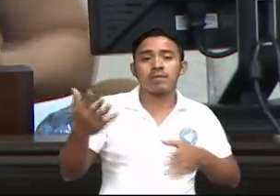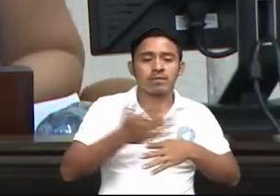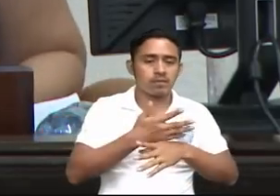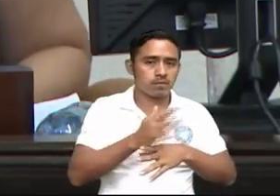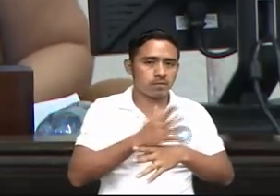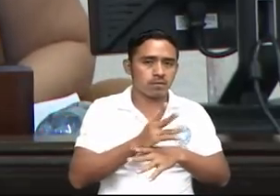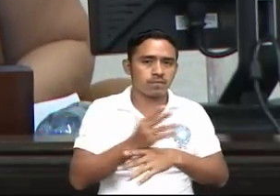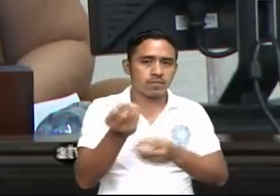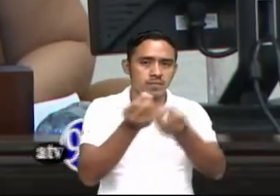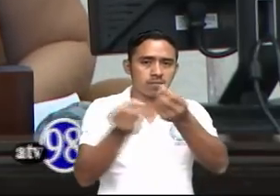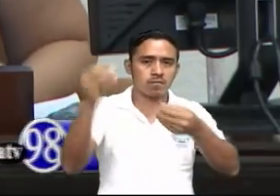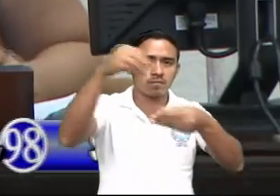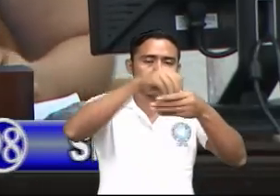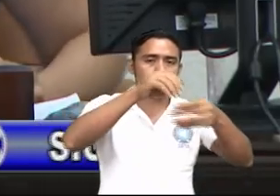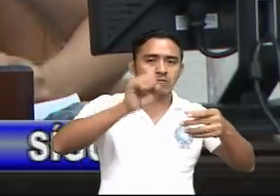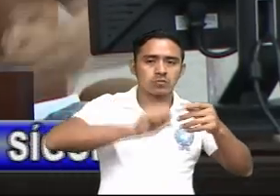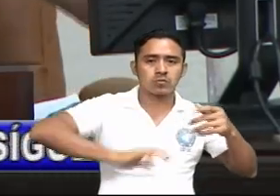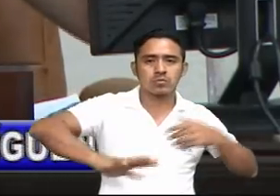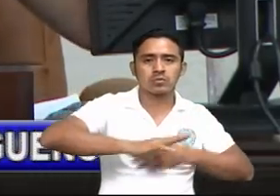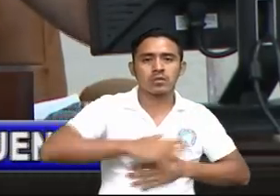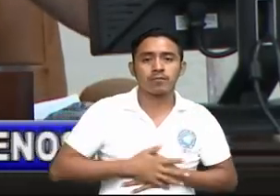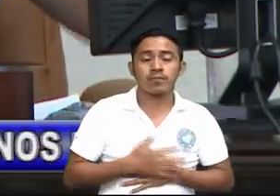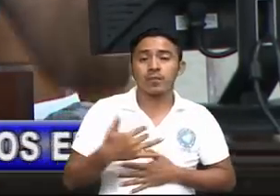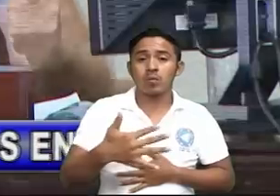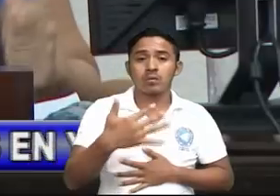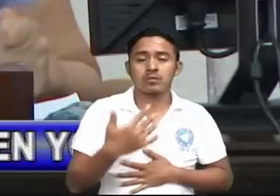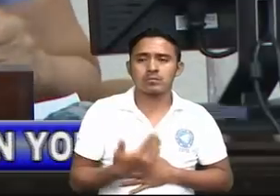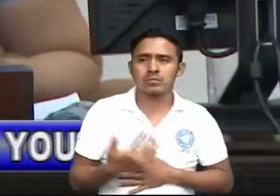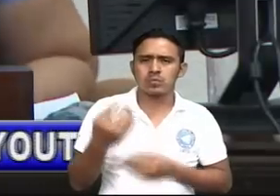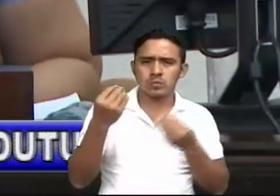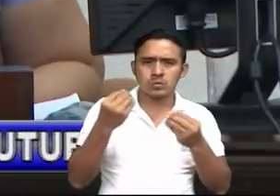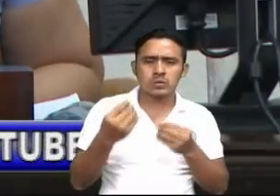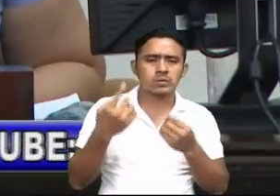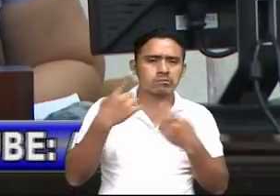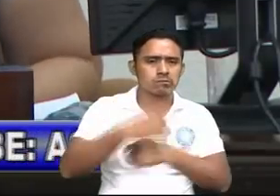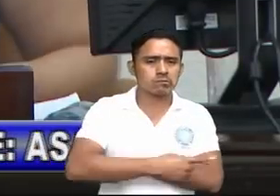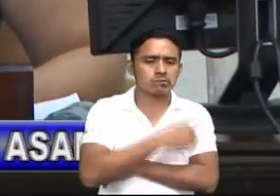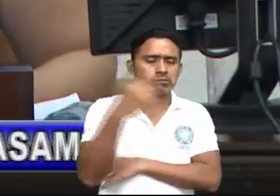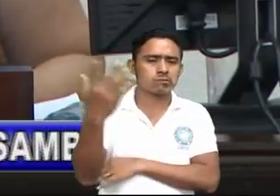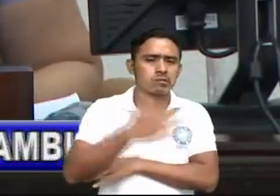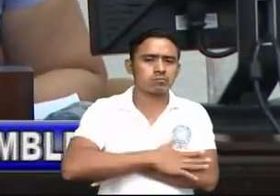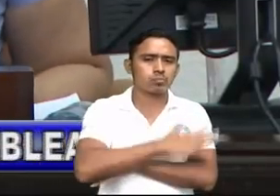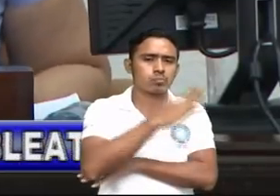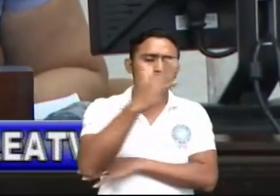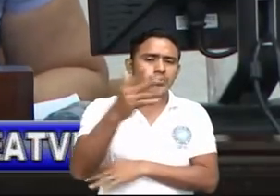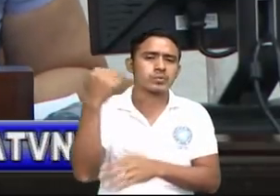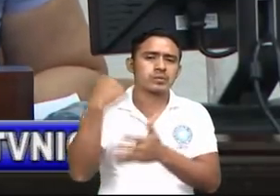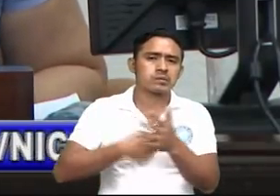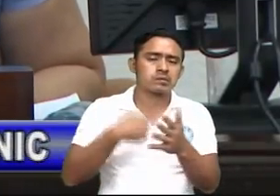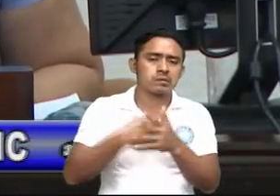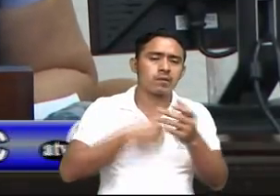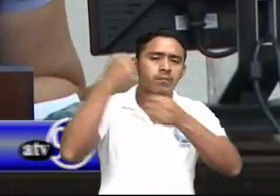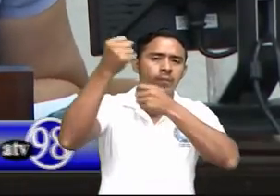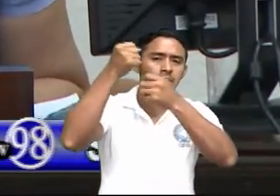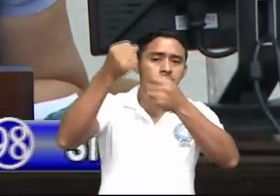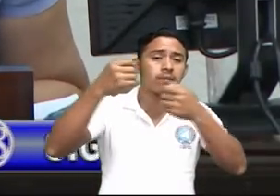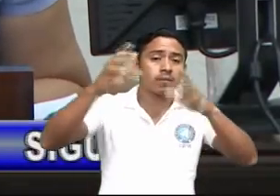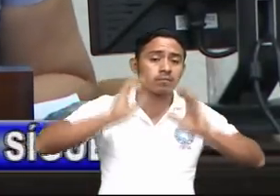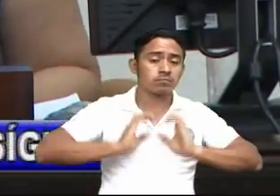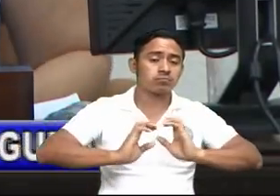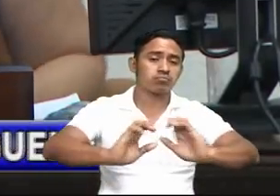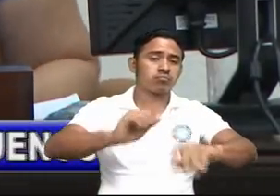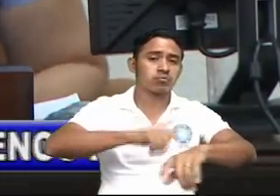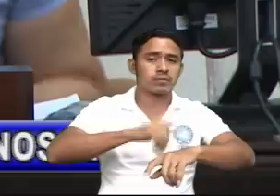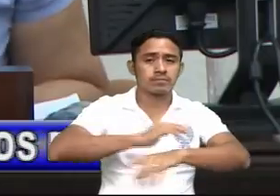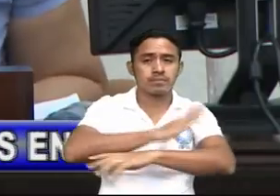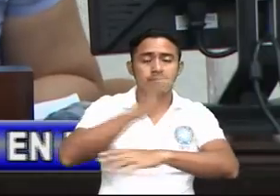social, cuando nos dábamos días en las calles por rescatar la dignidad de nuestro pueblo,